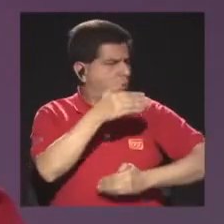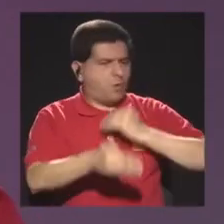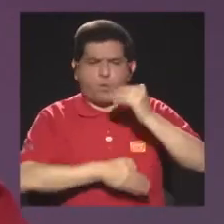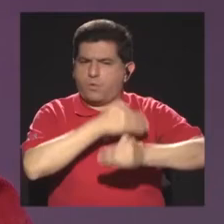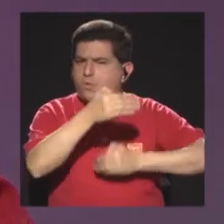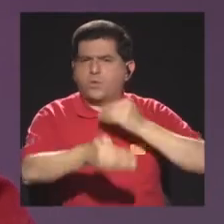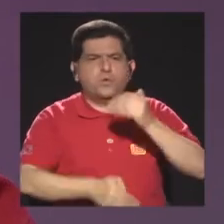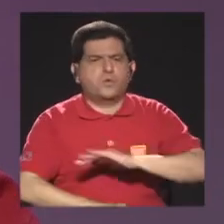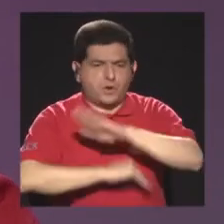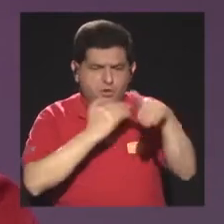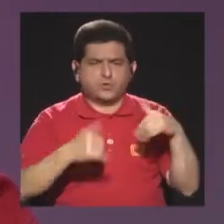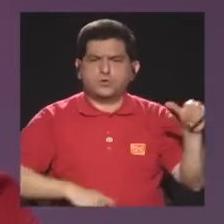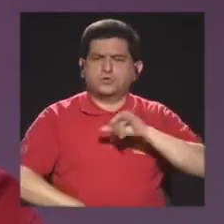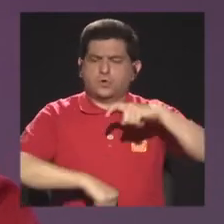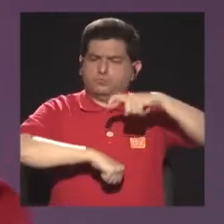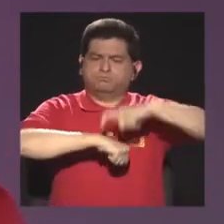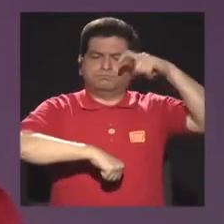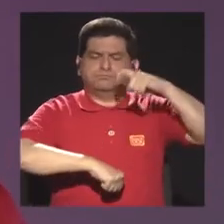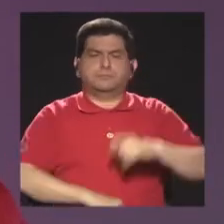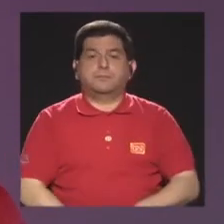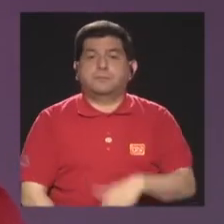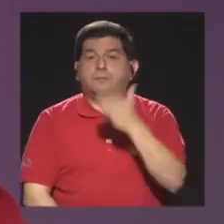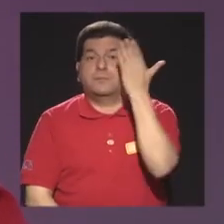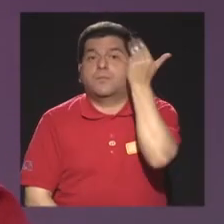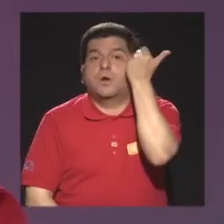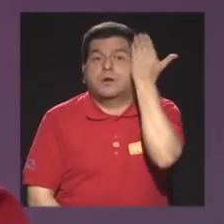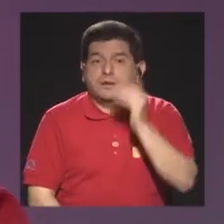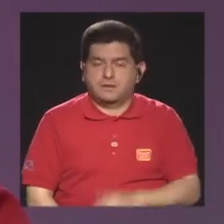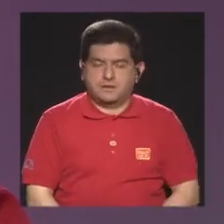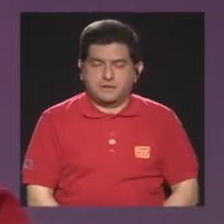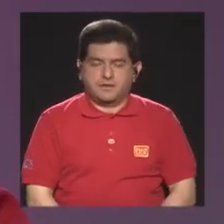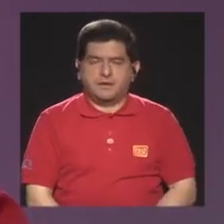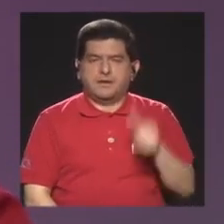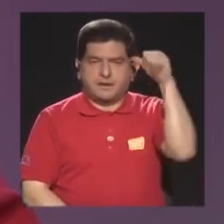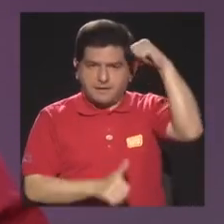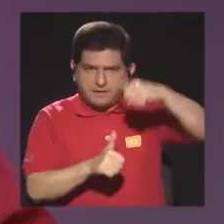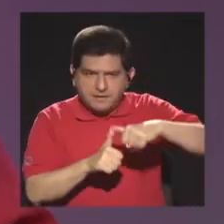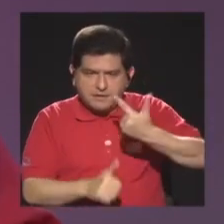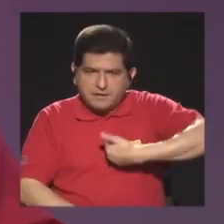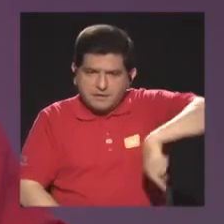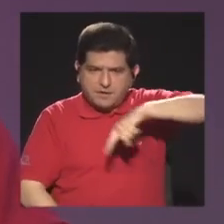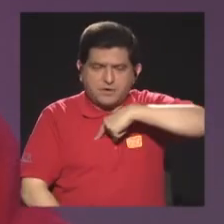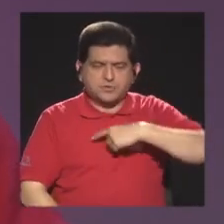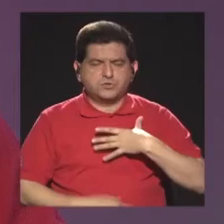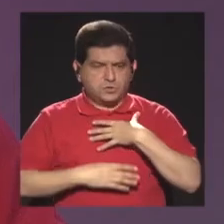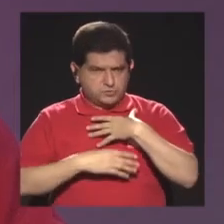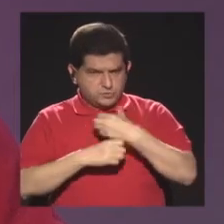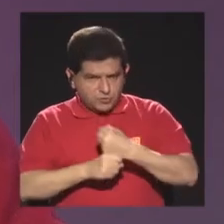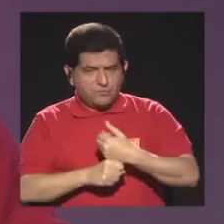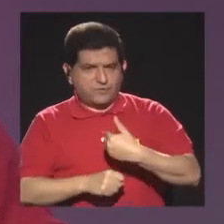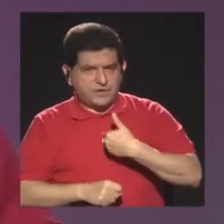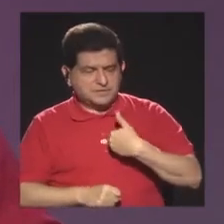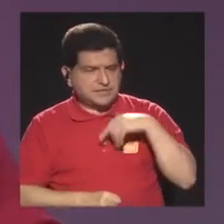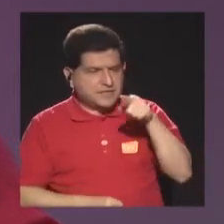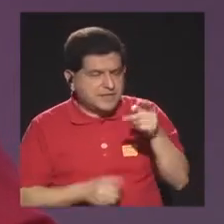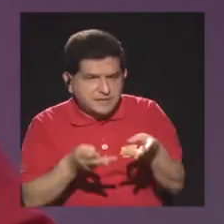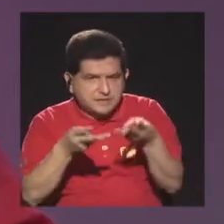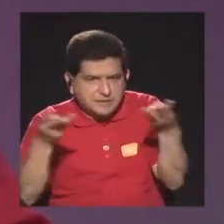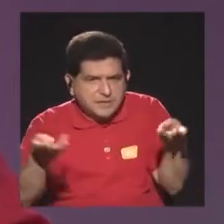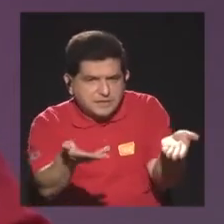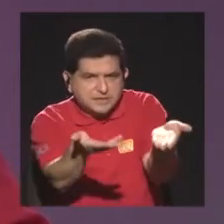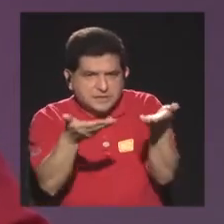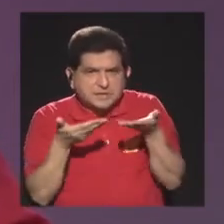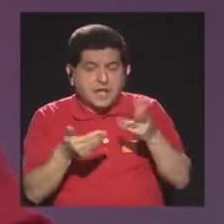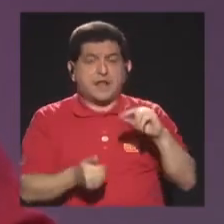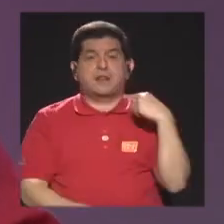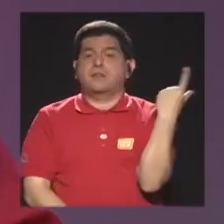que estar sincronizado. ¿Por qué? Porque además a nosotros nos confían una mercancía y por lo tanto no